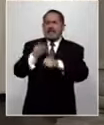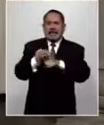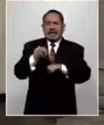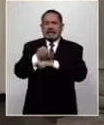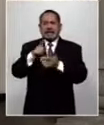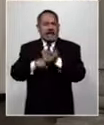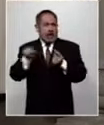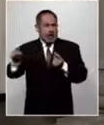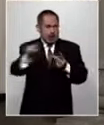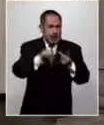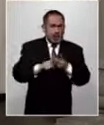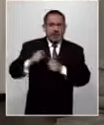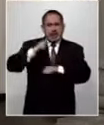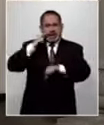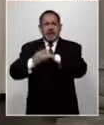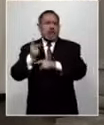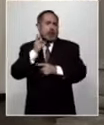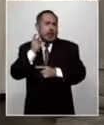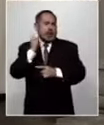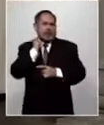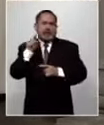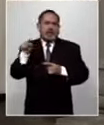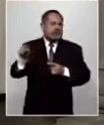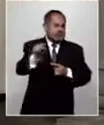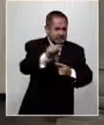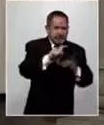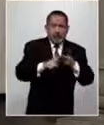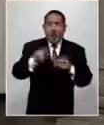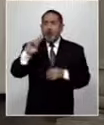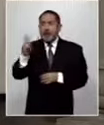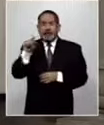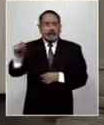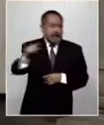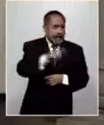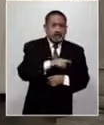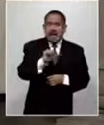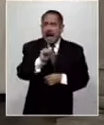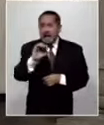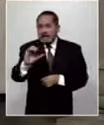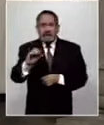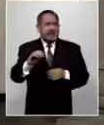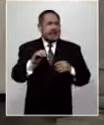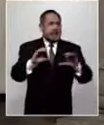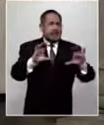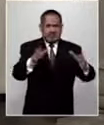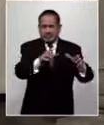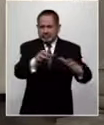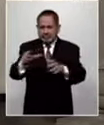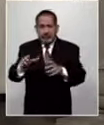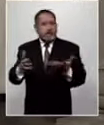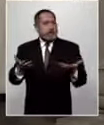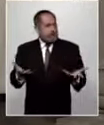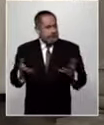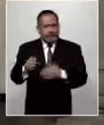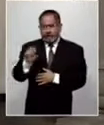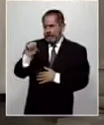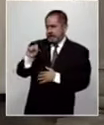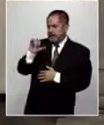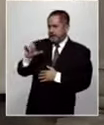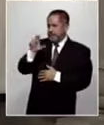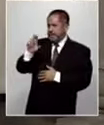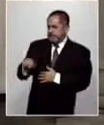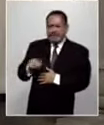Estado, órganos legislativos, instituciones académicas y asociaciones privadas, la Suprema Corte de Justicia de la Nación